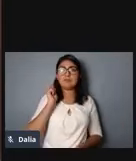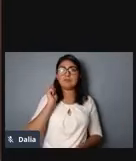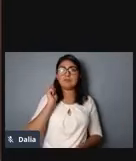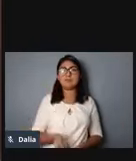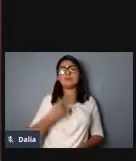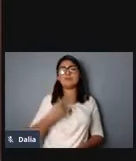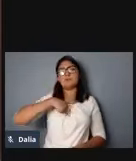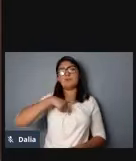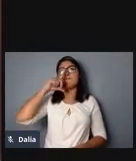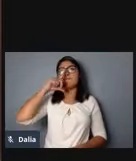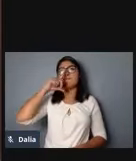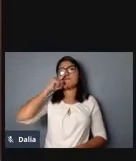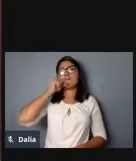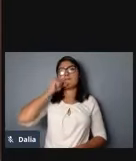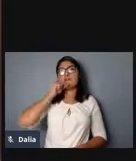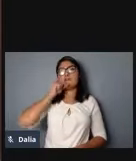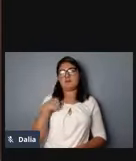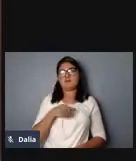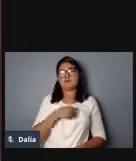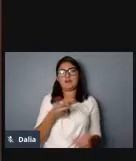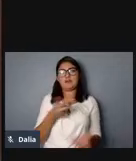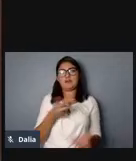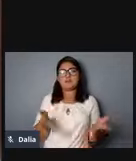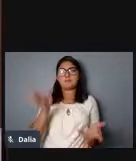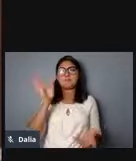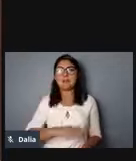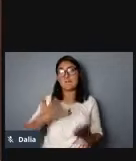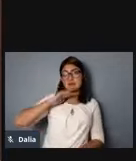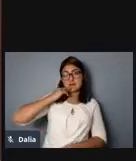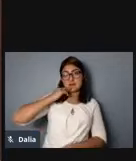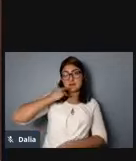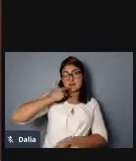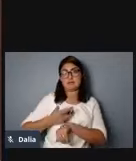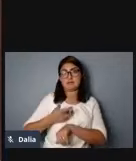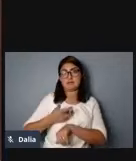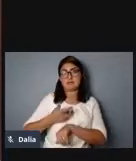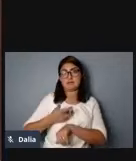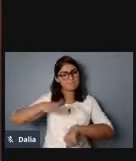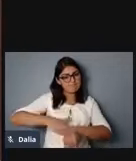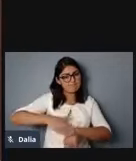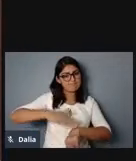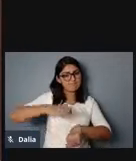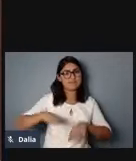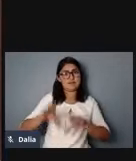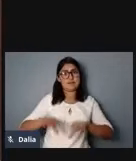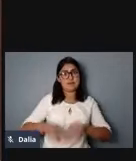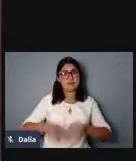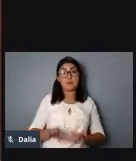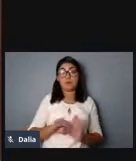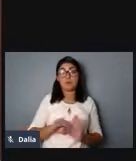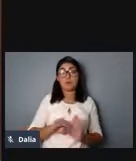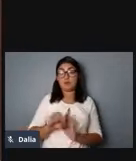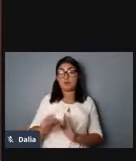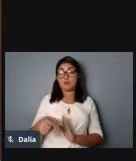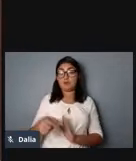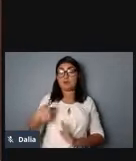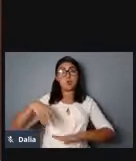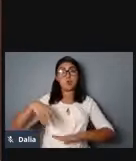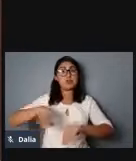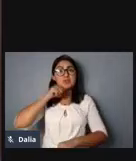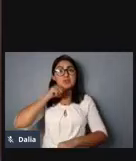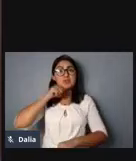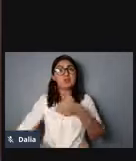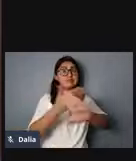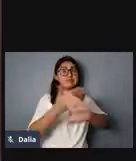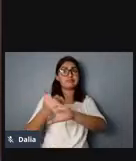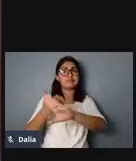manera colectiva, de no haber enseñado nada, pues, porque si no recibimos un castigo o si no recibimos un